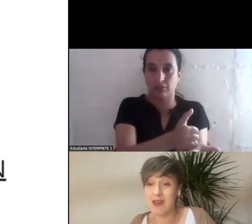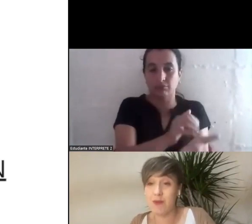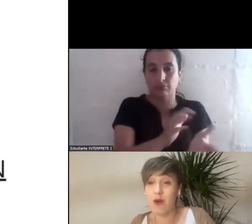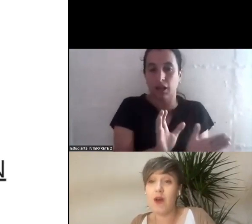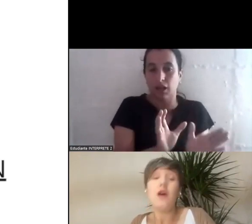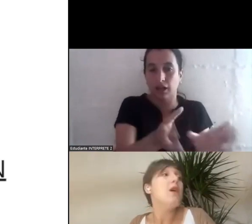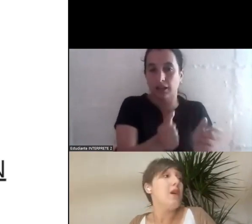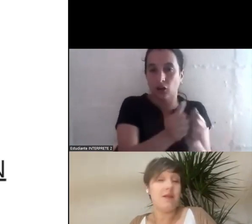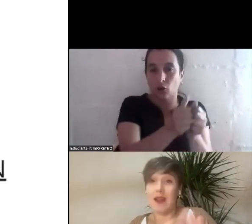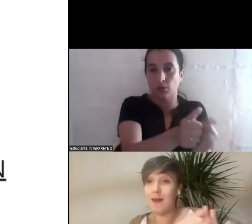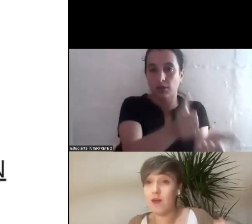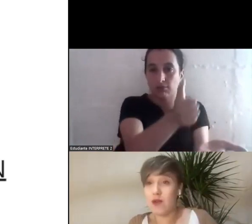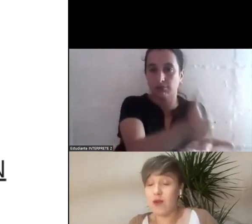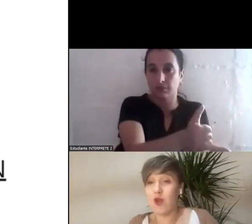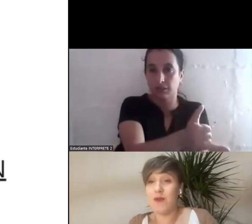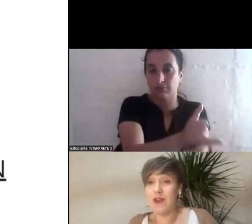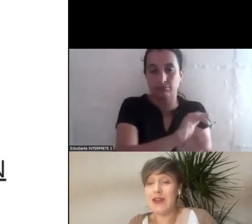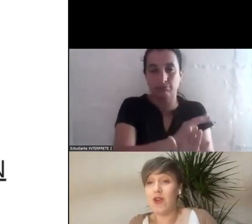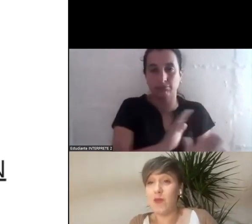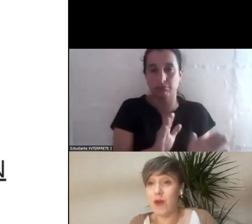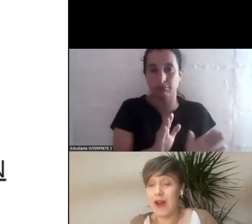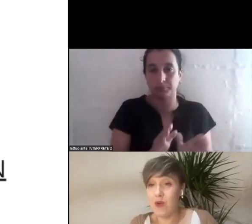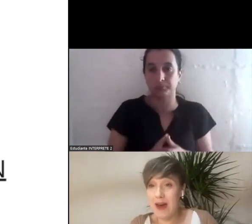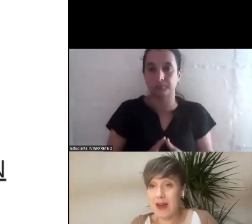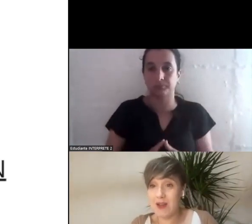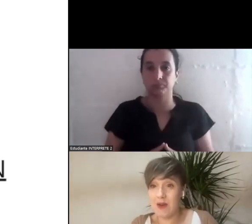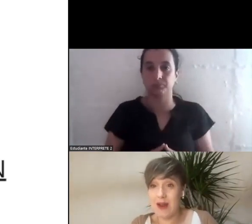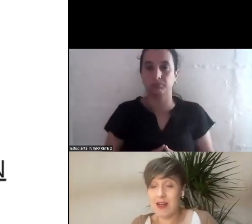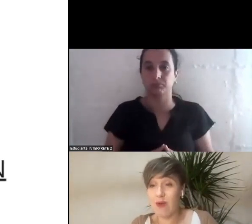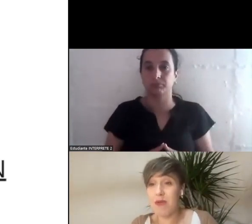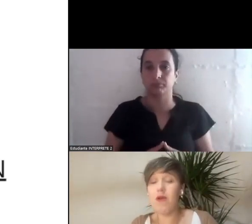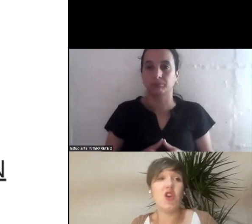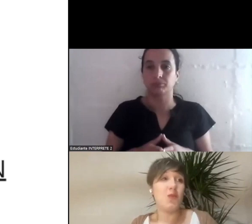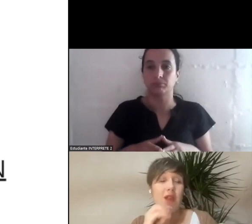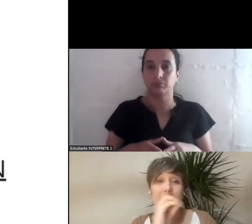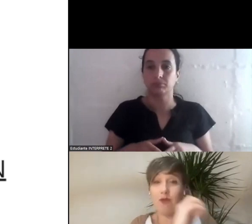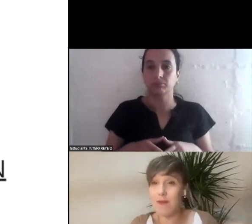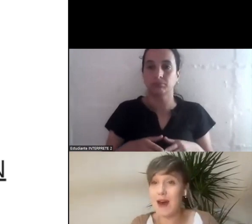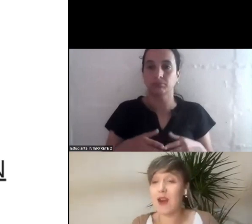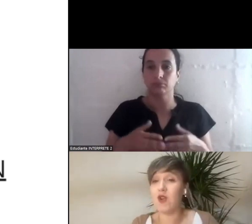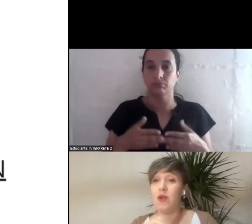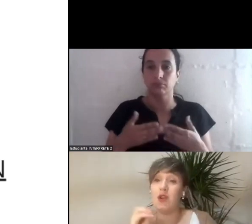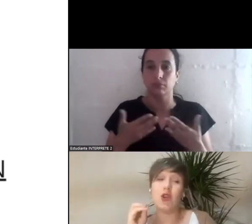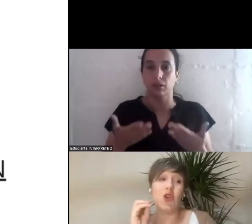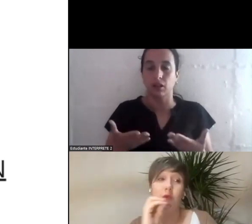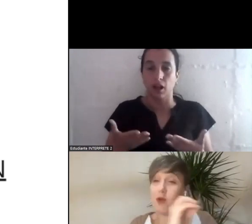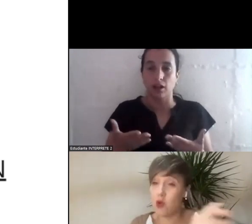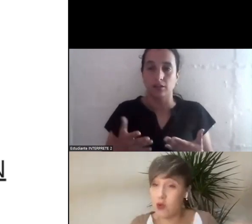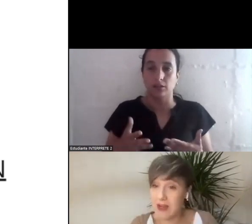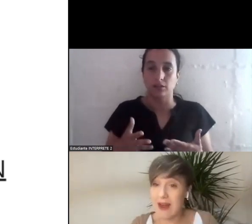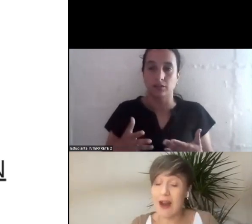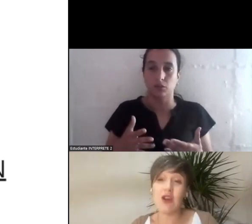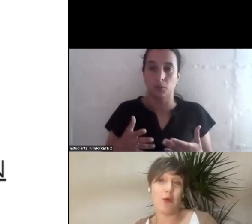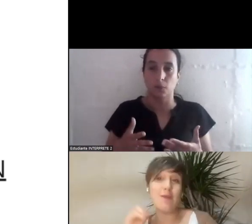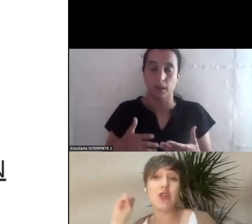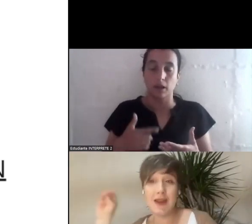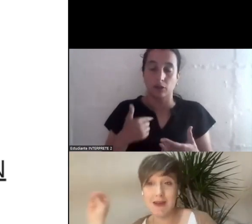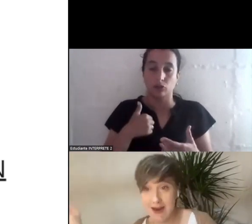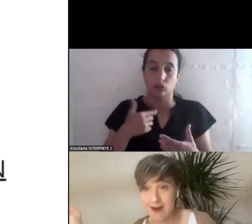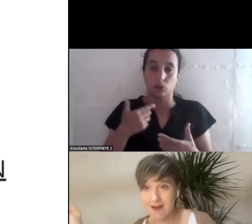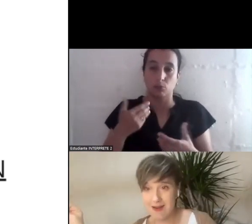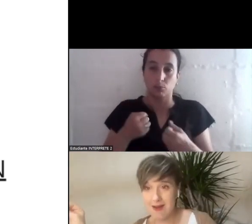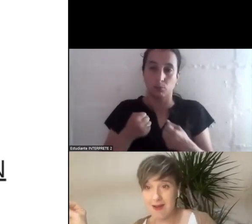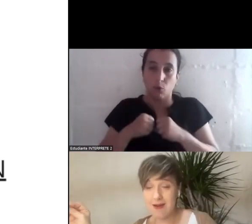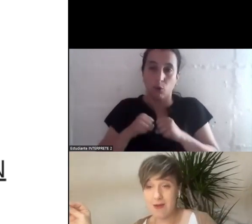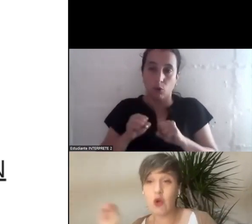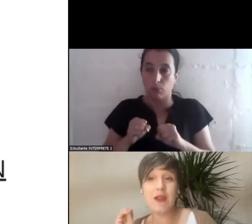hace muchísimo. Tenemos otros profesionales que nos pueden ayudar a gestionar la situación, que nos pueden informar, de los que nos podemos nutrir, a los que podemos